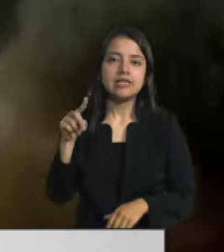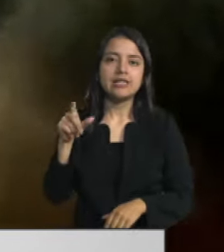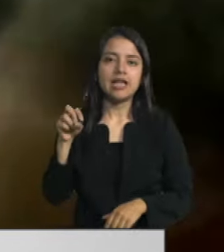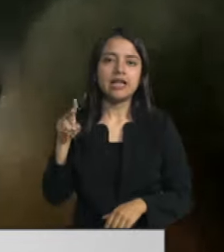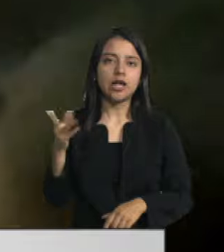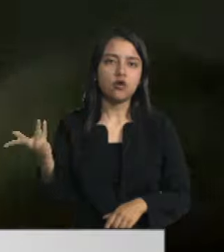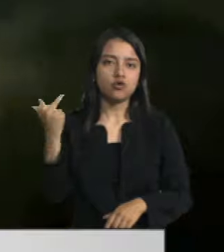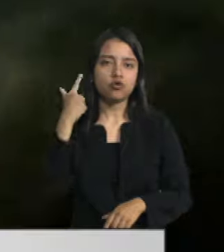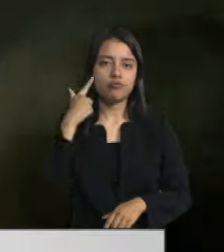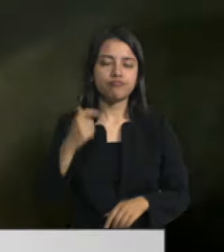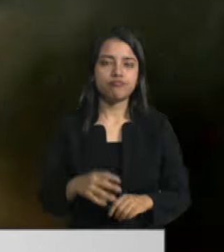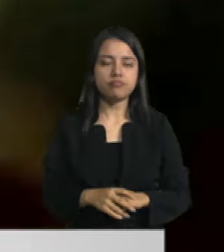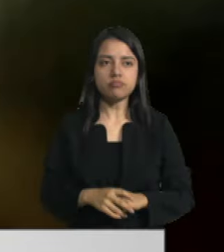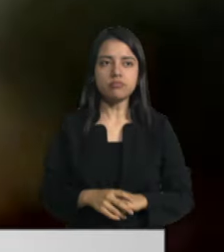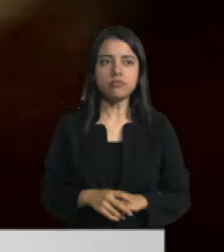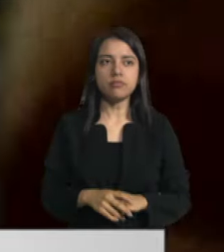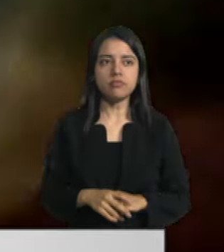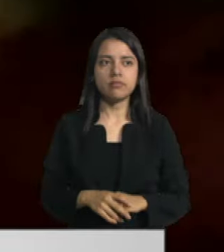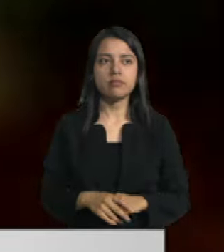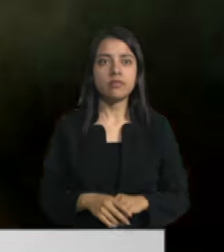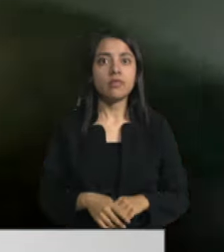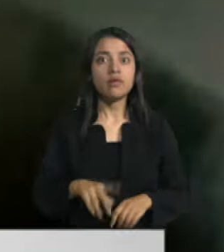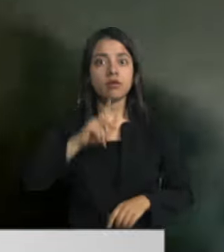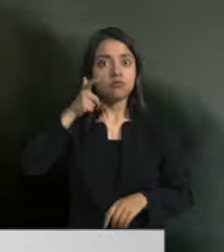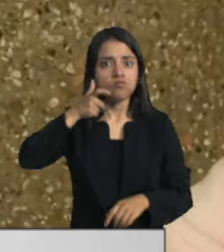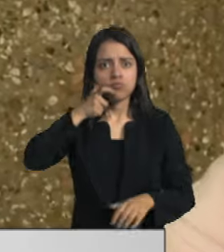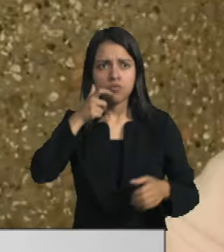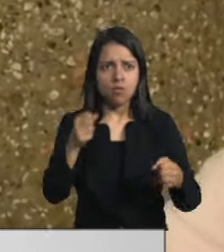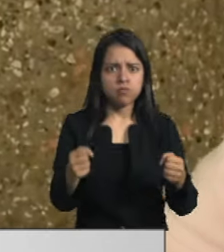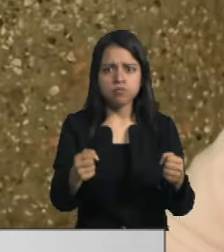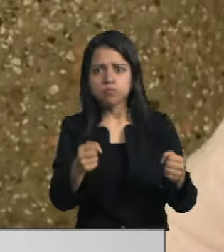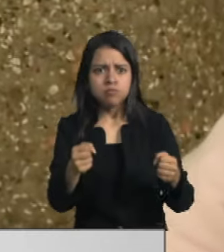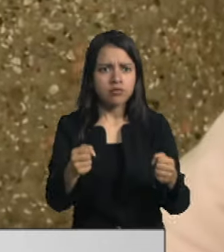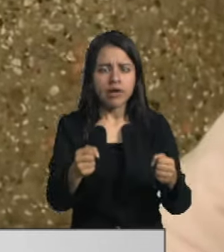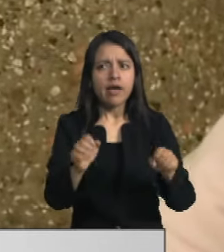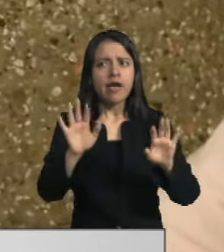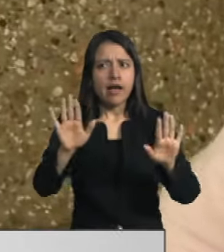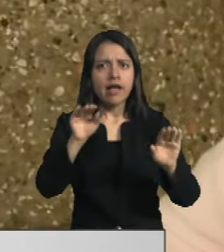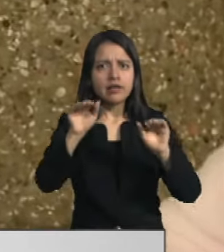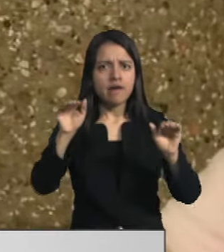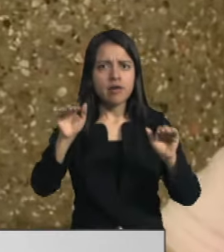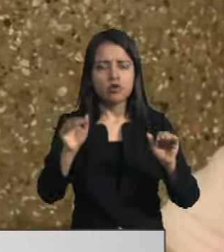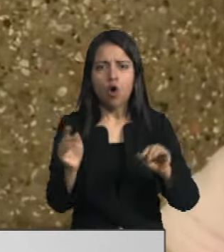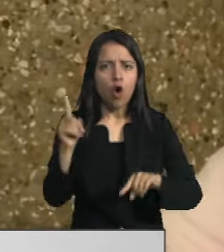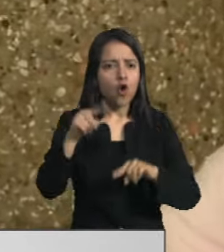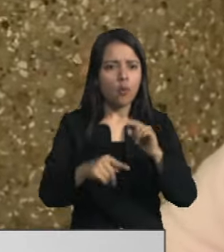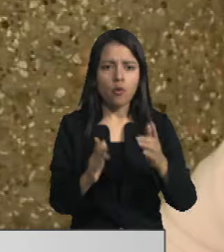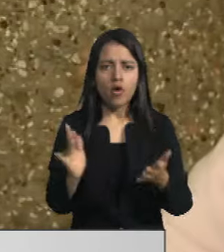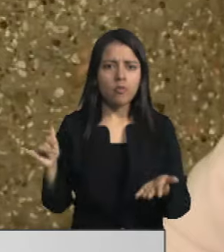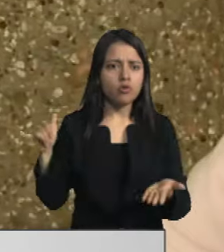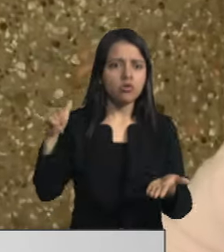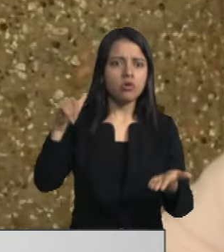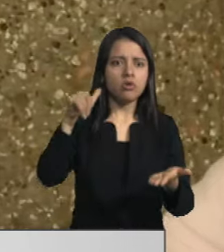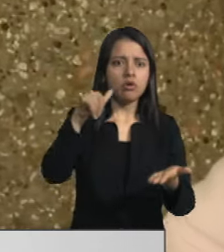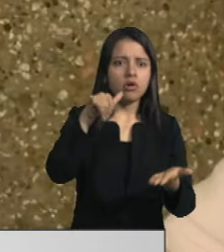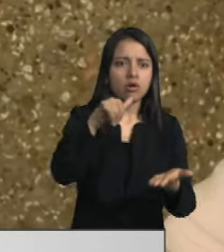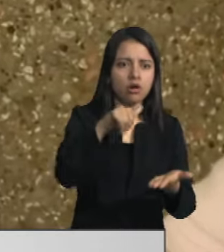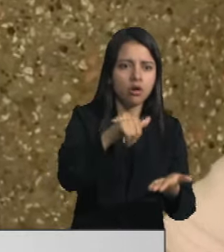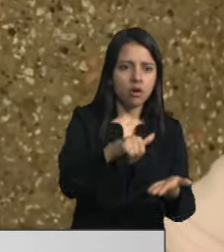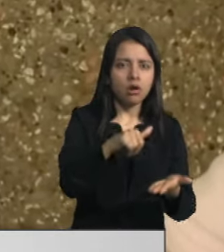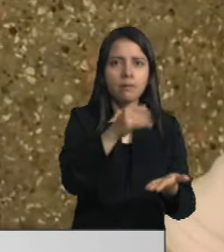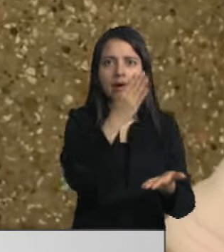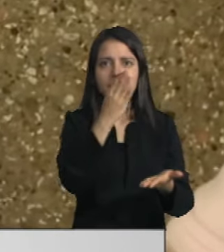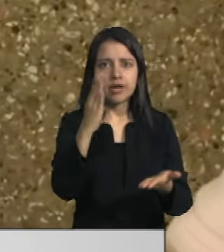pasajera del avión. El piloto alcanzó a decir, en unos instantes vamos a aterrizar, cuando de pronto sentimos, empezó